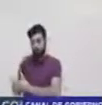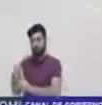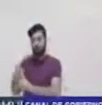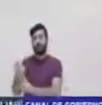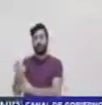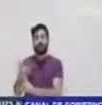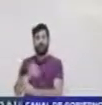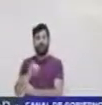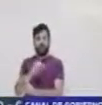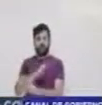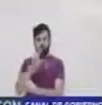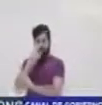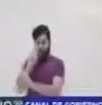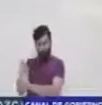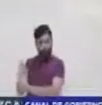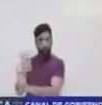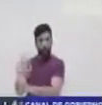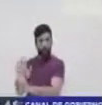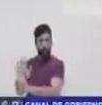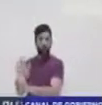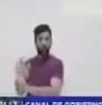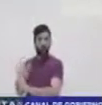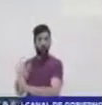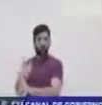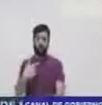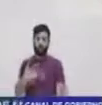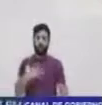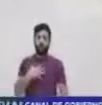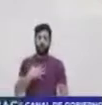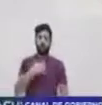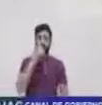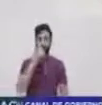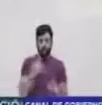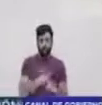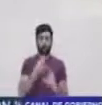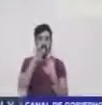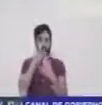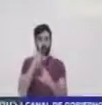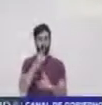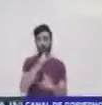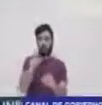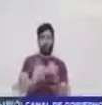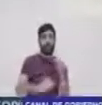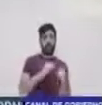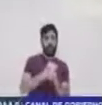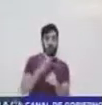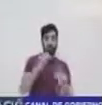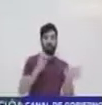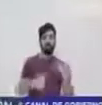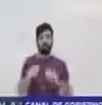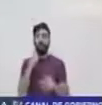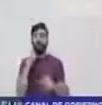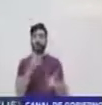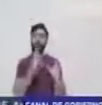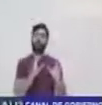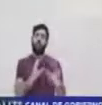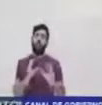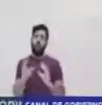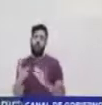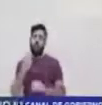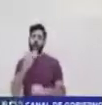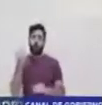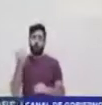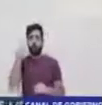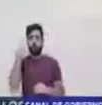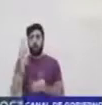demás, y que tratemos de conducirnos en el ámbito virtual de manera correcta para